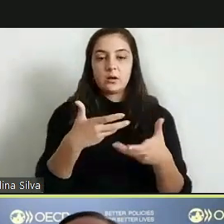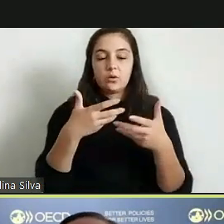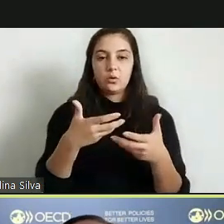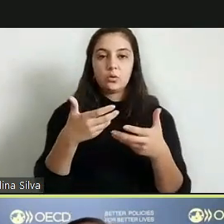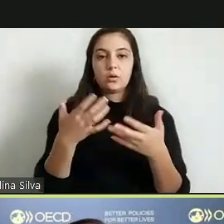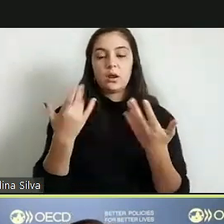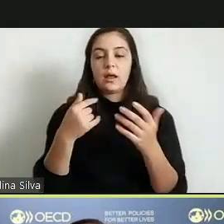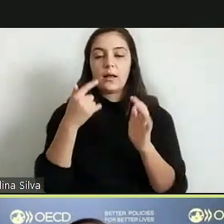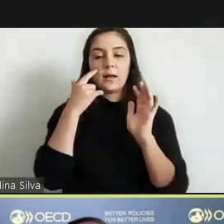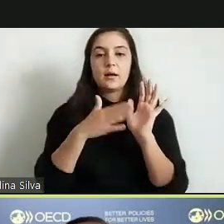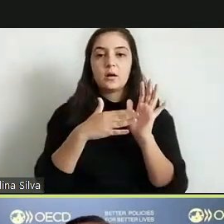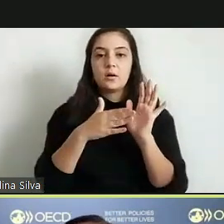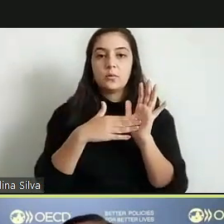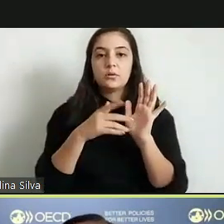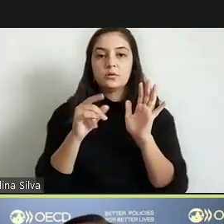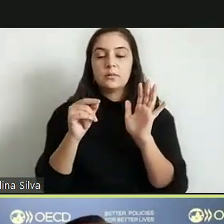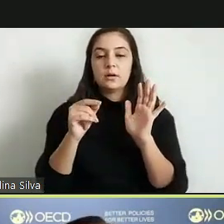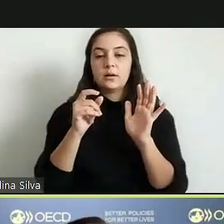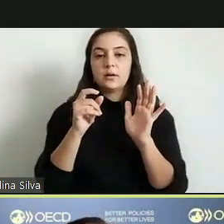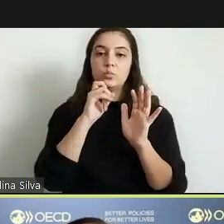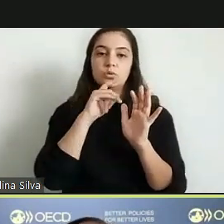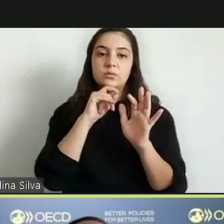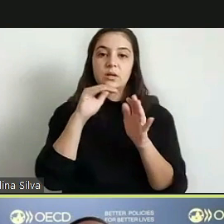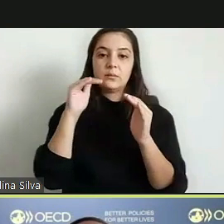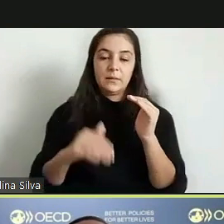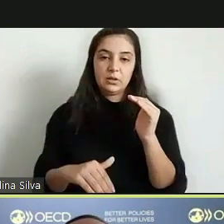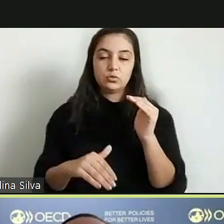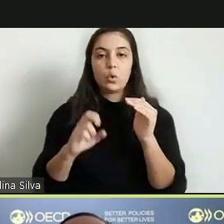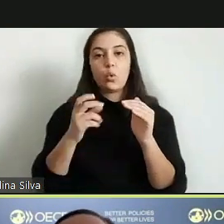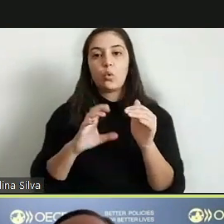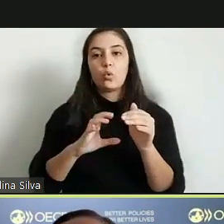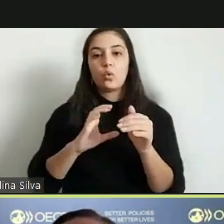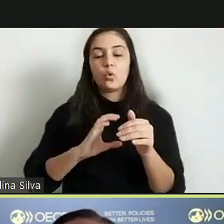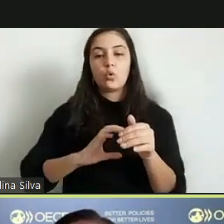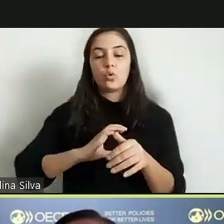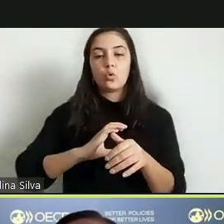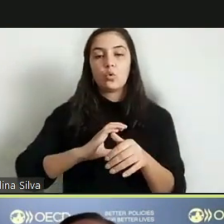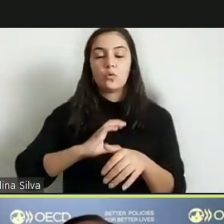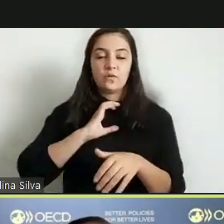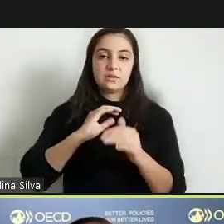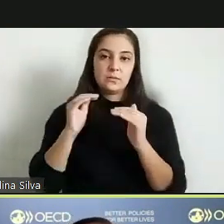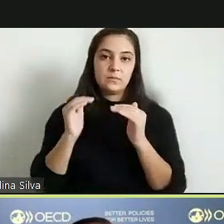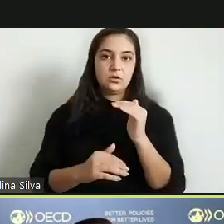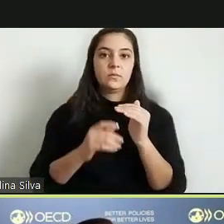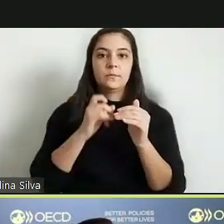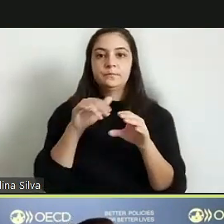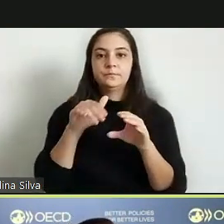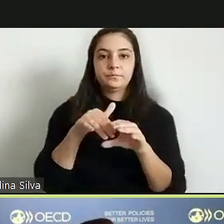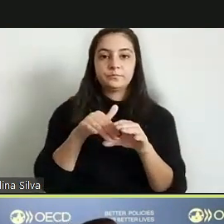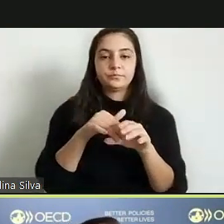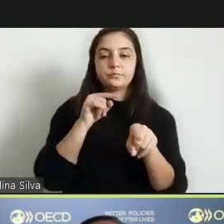que reportan menor capacidad o confían menos en su capacidad de participar